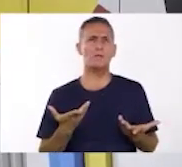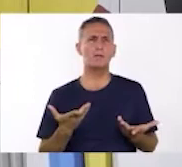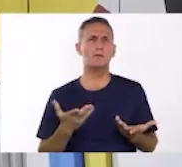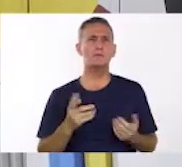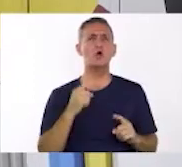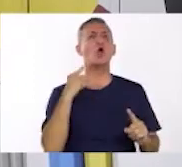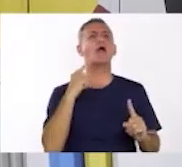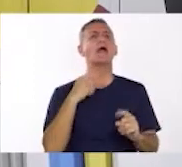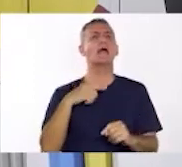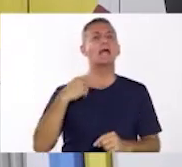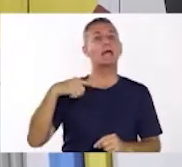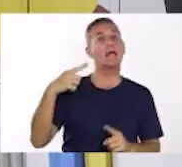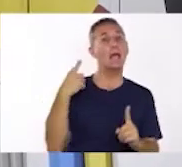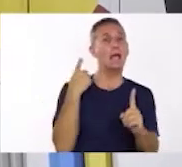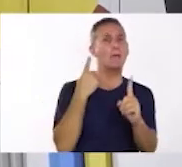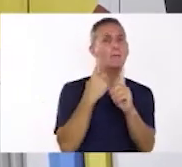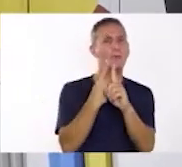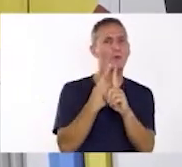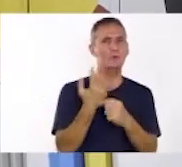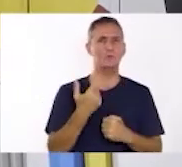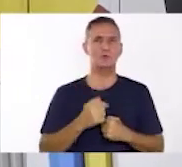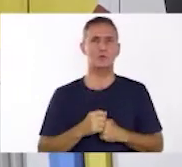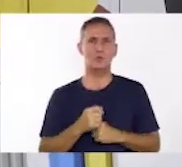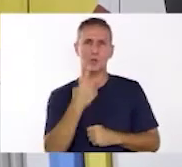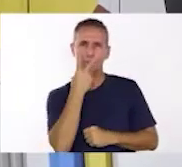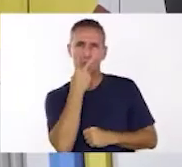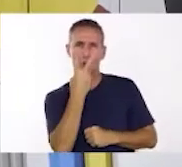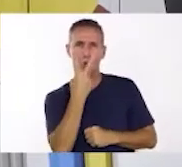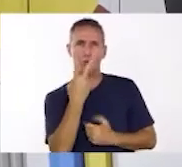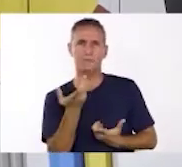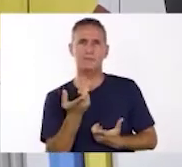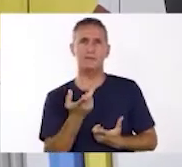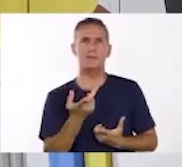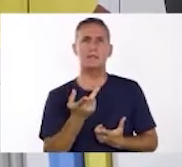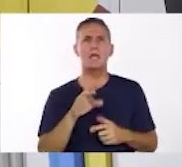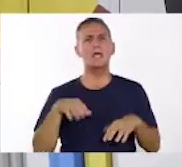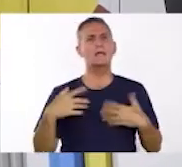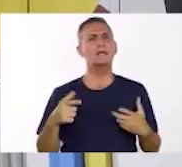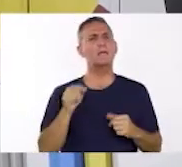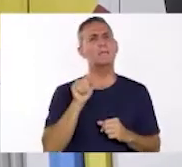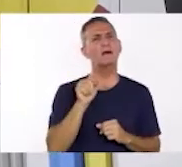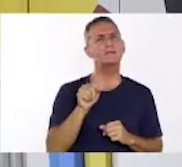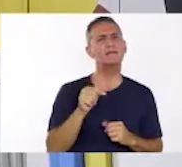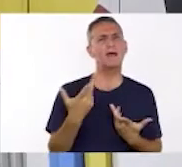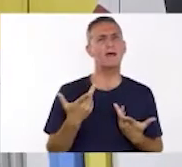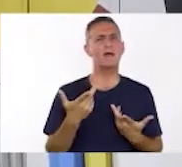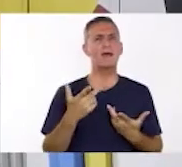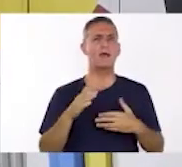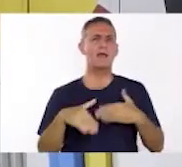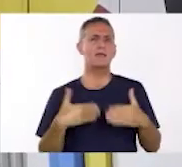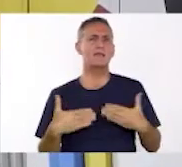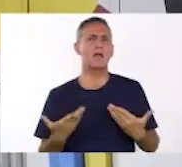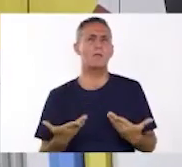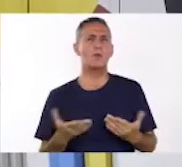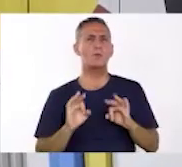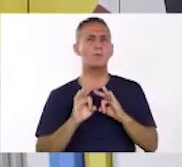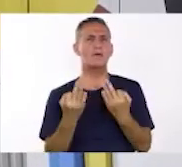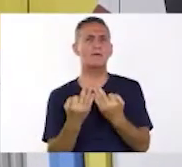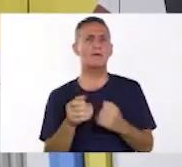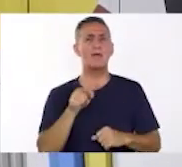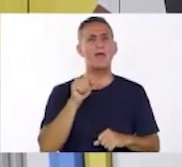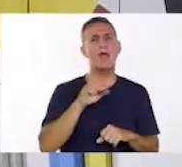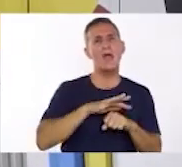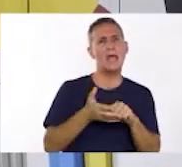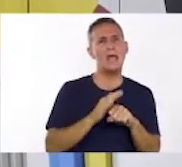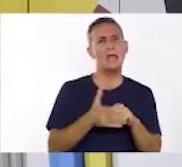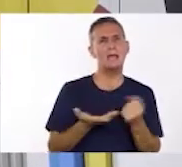ver? En el encuentro que viene. ¿Qué sucede con ese conflicto? ¿Qué sucede con esa hermana